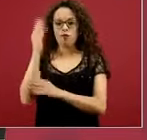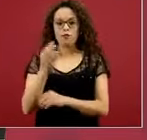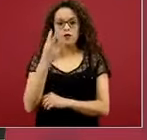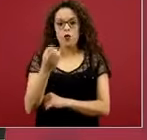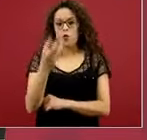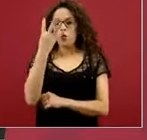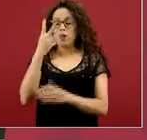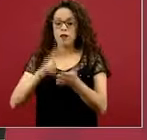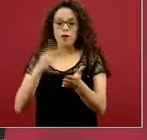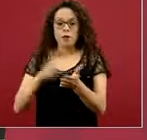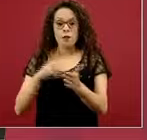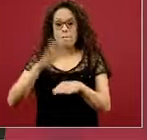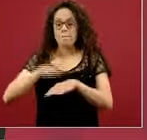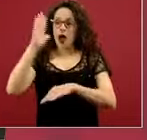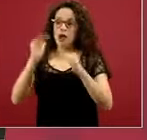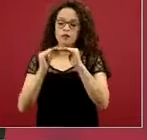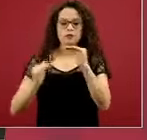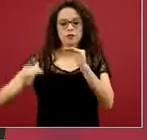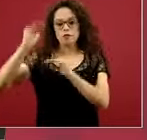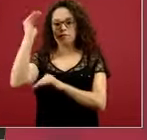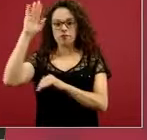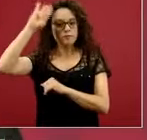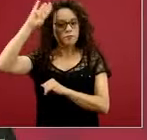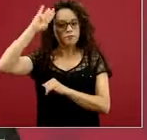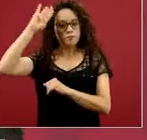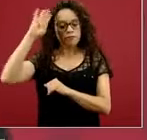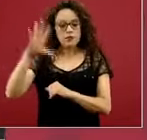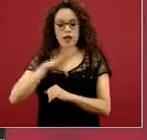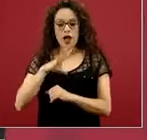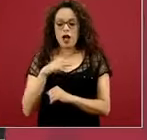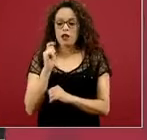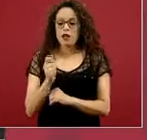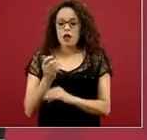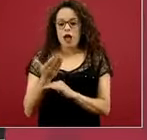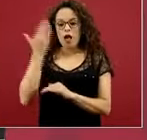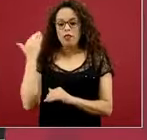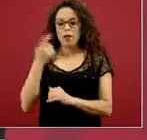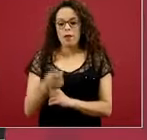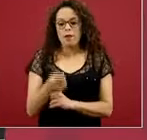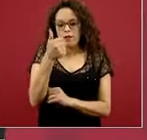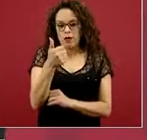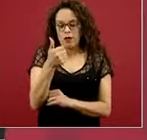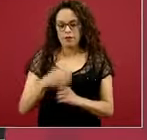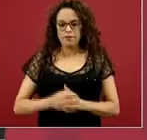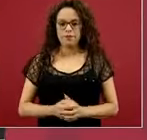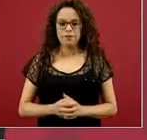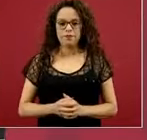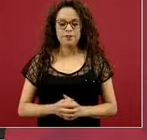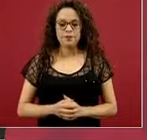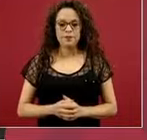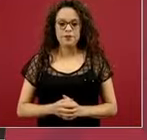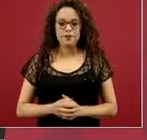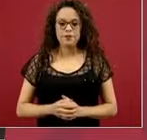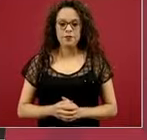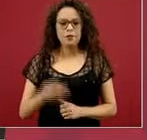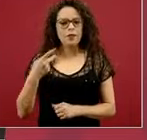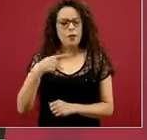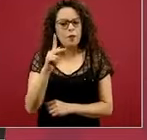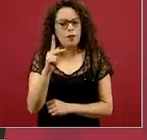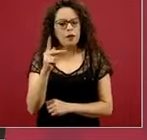4 veces el pico máximo que tuvieron en la primera curva. Pero aún en